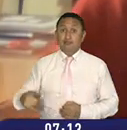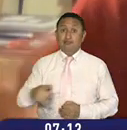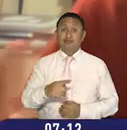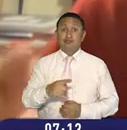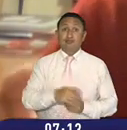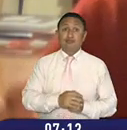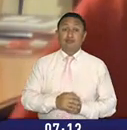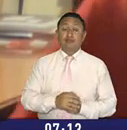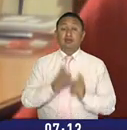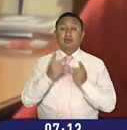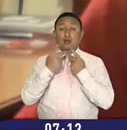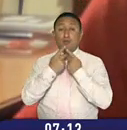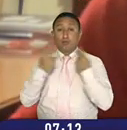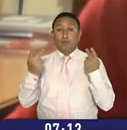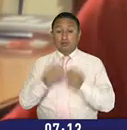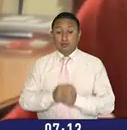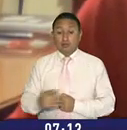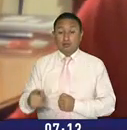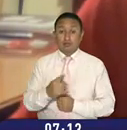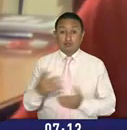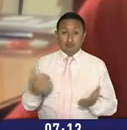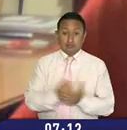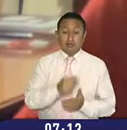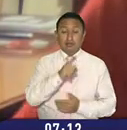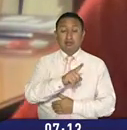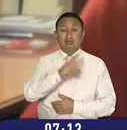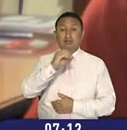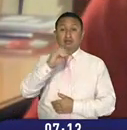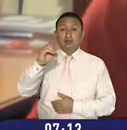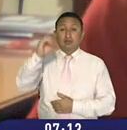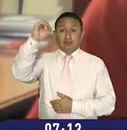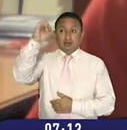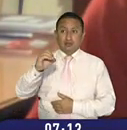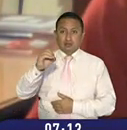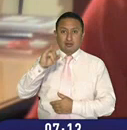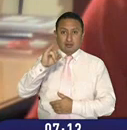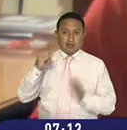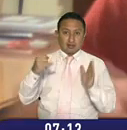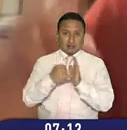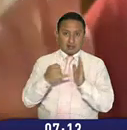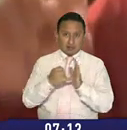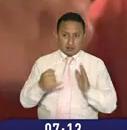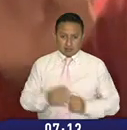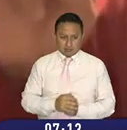público están reteniendo el 100% del IVA. Entonces, en la práctica se da